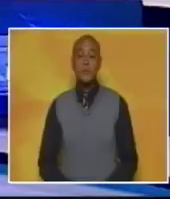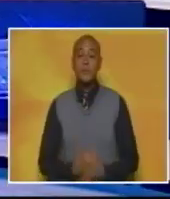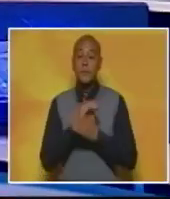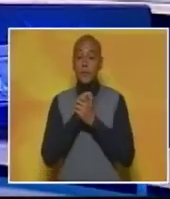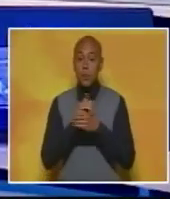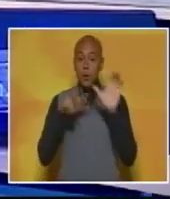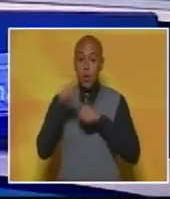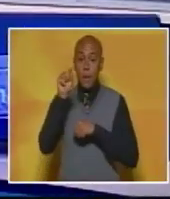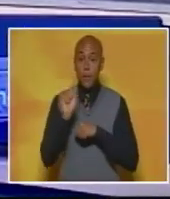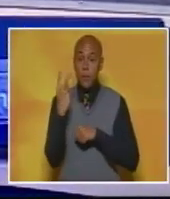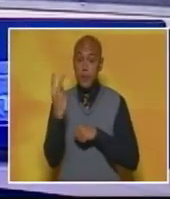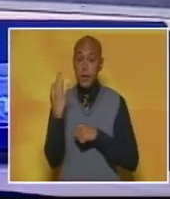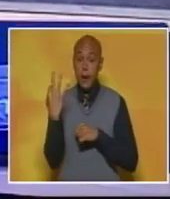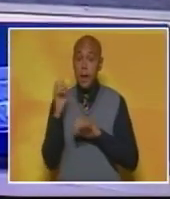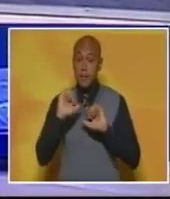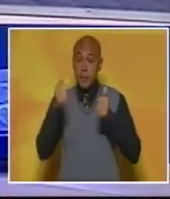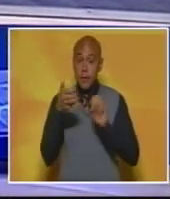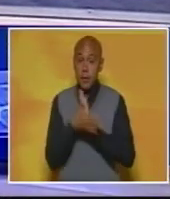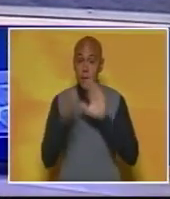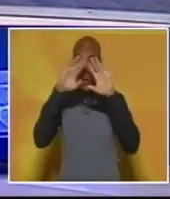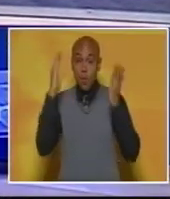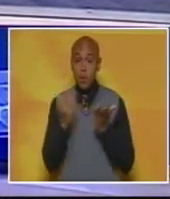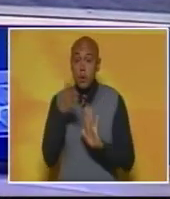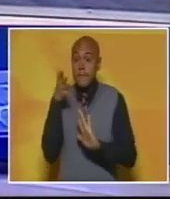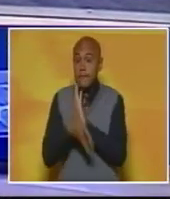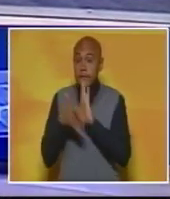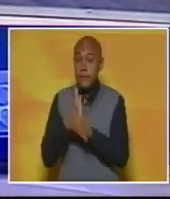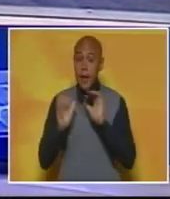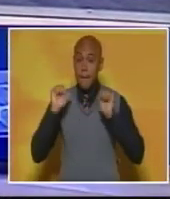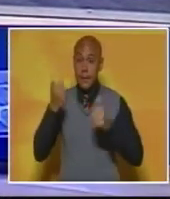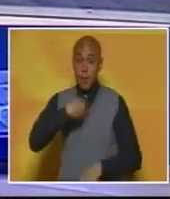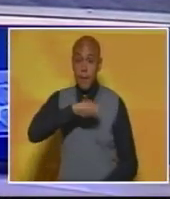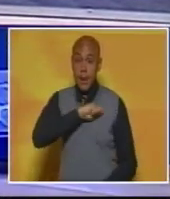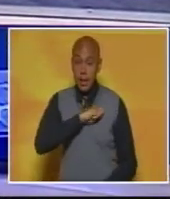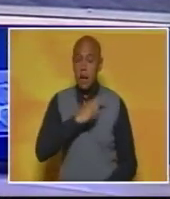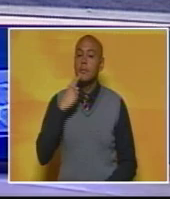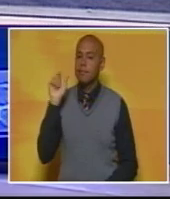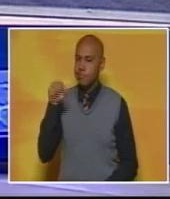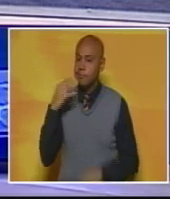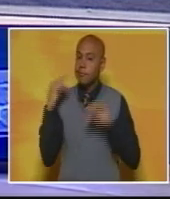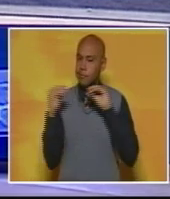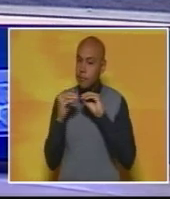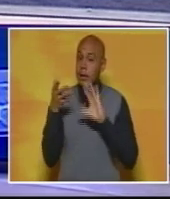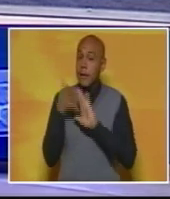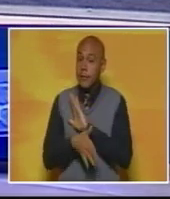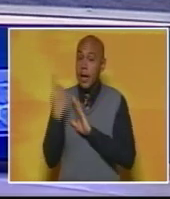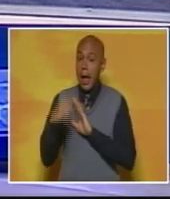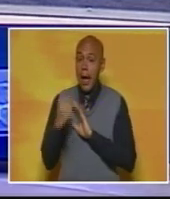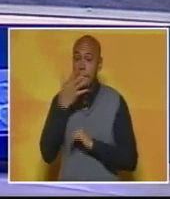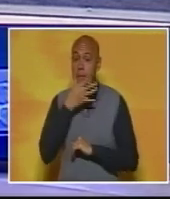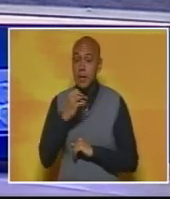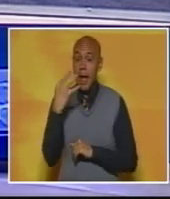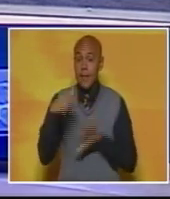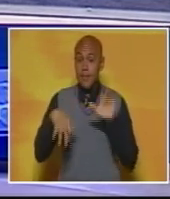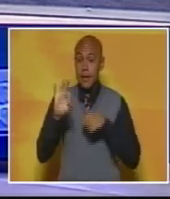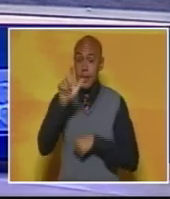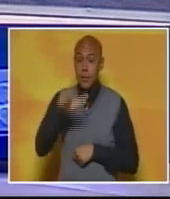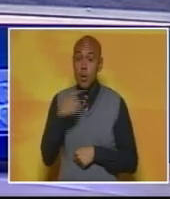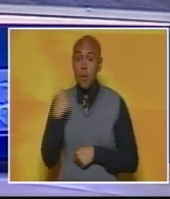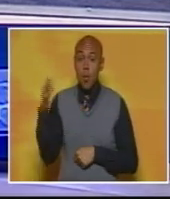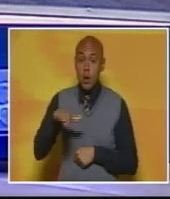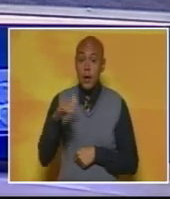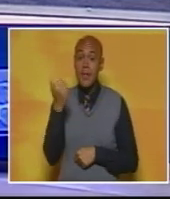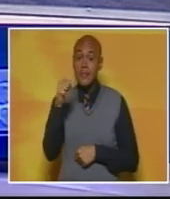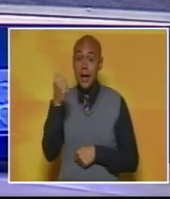Amigos, 2:23, iniciamos nuestro recorrido por lo que pasa en el mundo y lo hacemos en España. Así es, Gregorio, donde al menos 13 personas murieron y